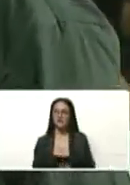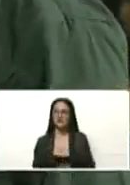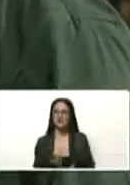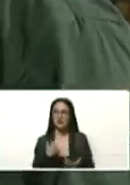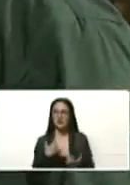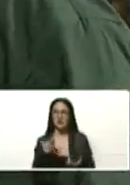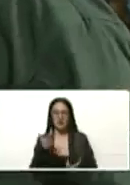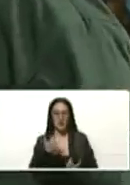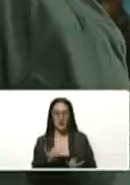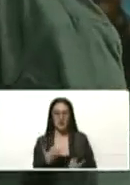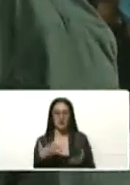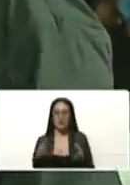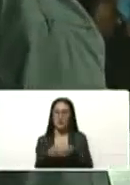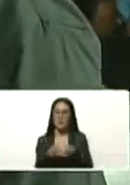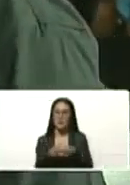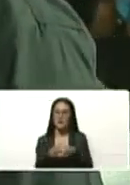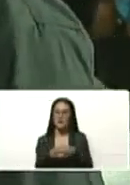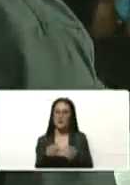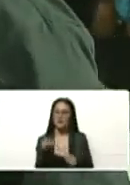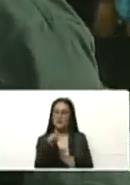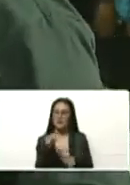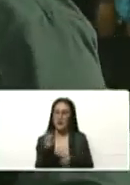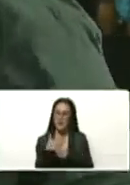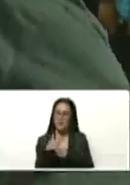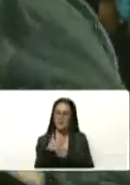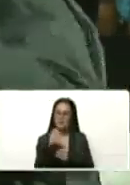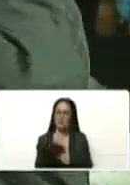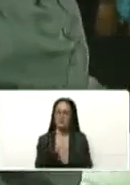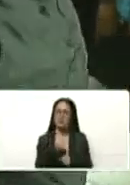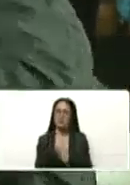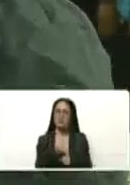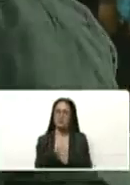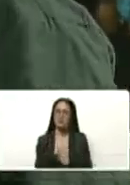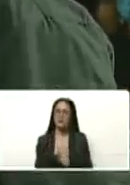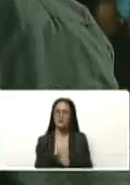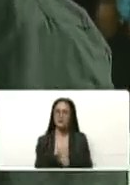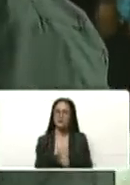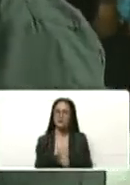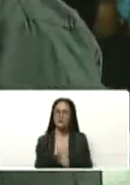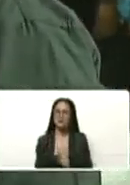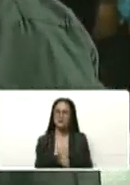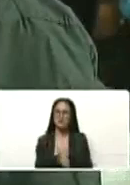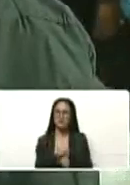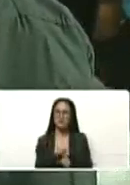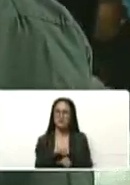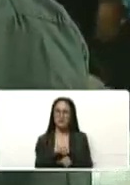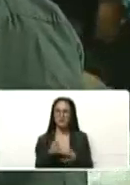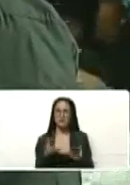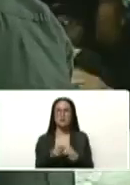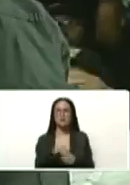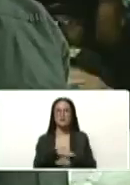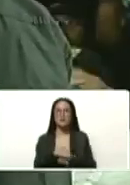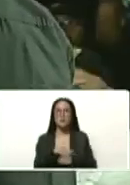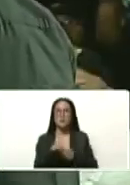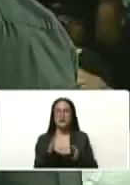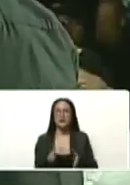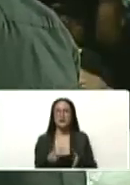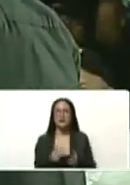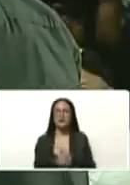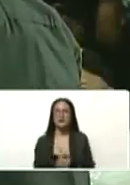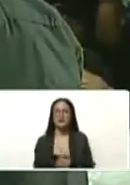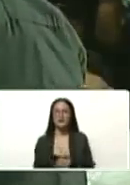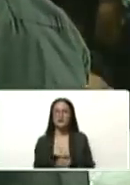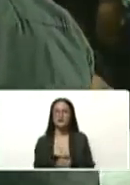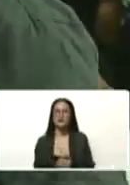compañeros, que compartimos esta semana de trabajo junto al señor ministro Castro Sotillo, que nos